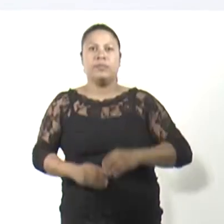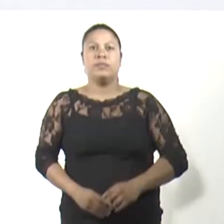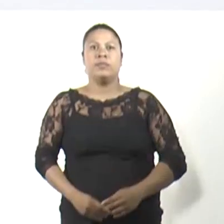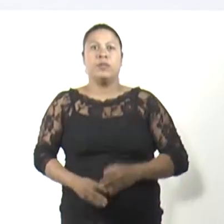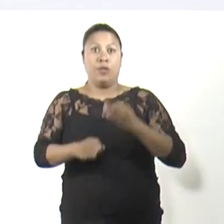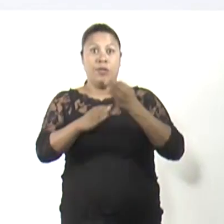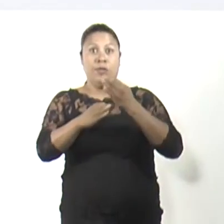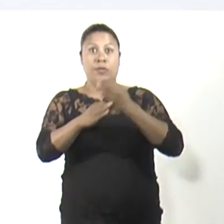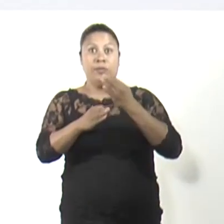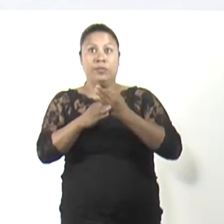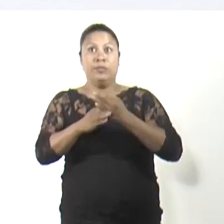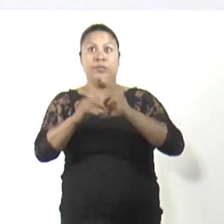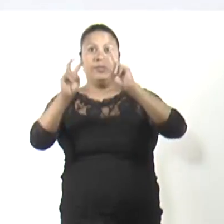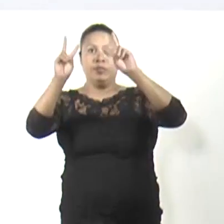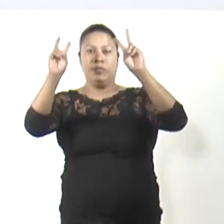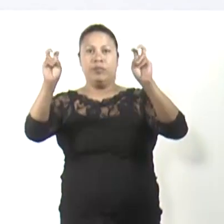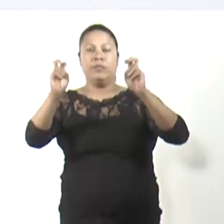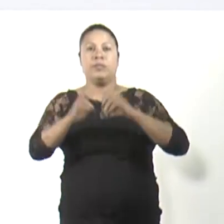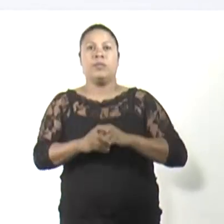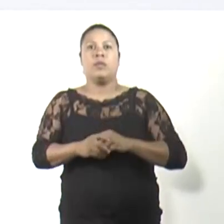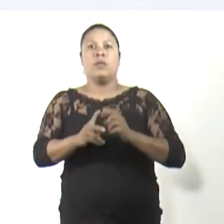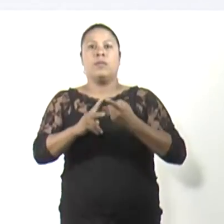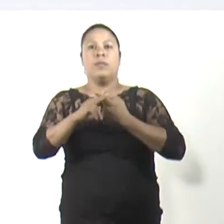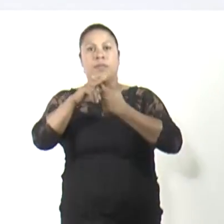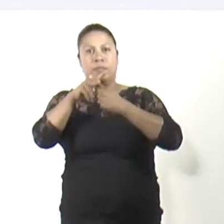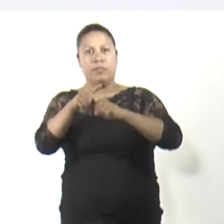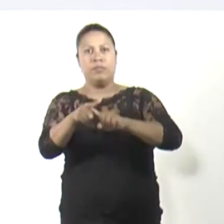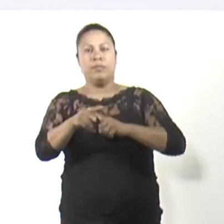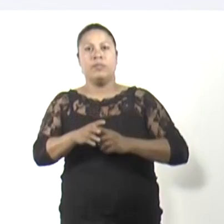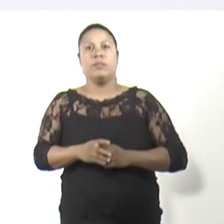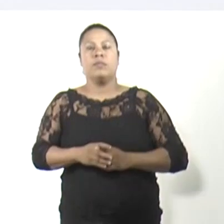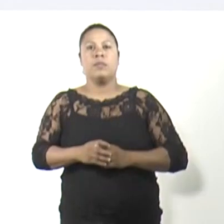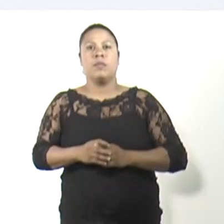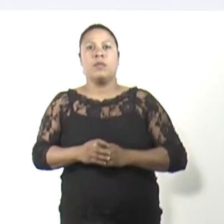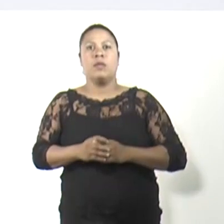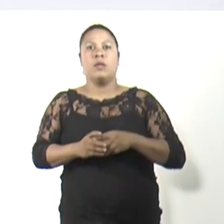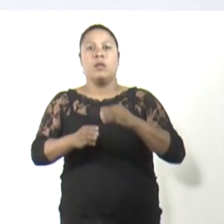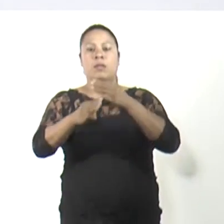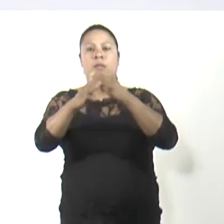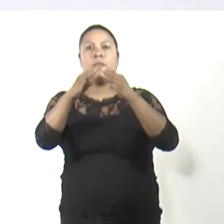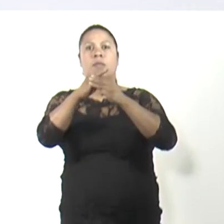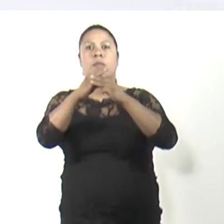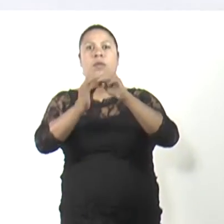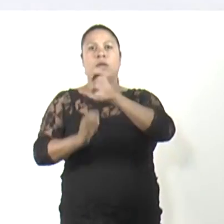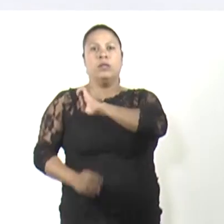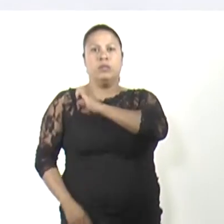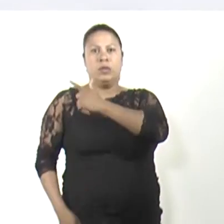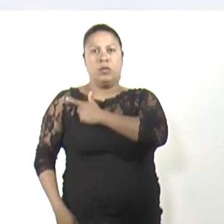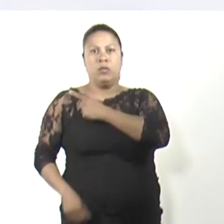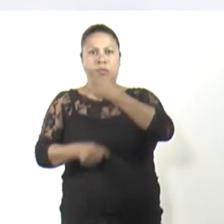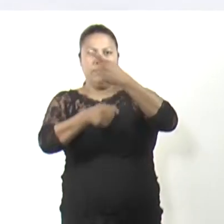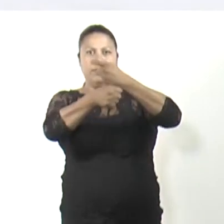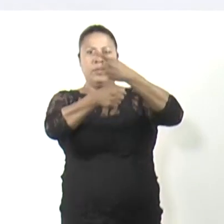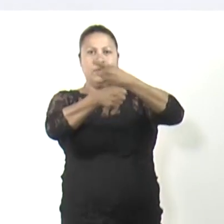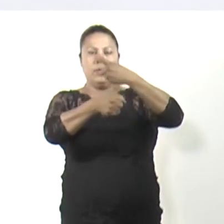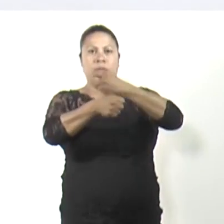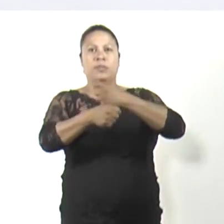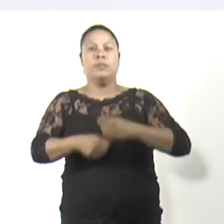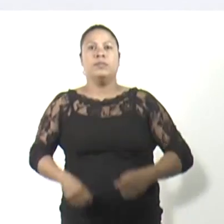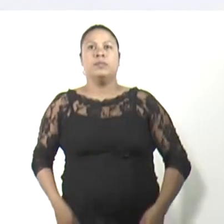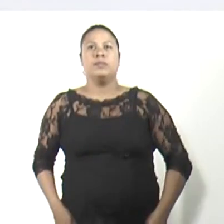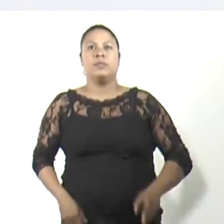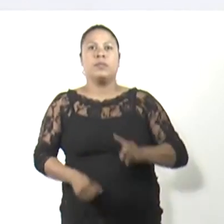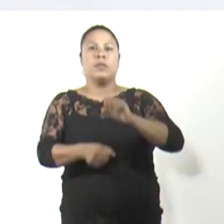El día de hoy vamos a iniciar con la materia de español, primer grado,